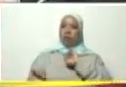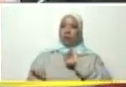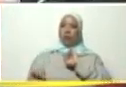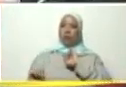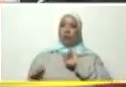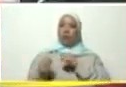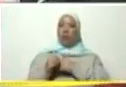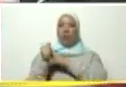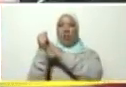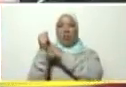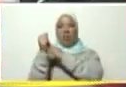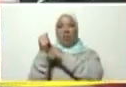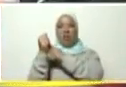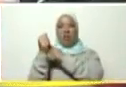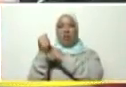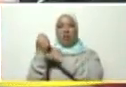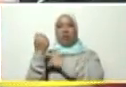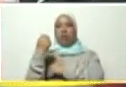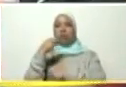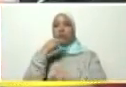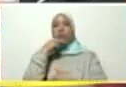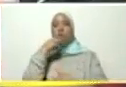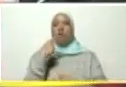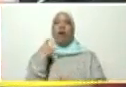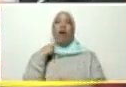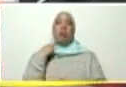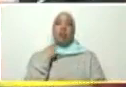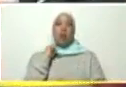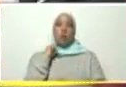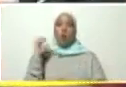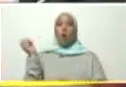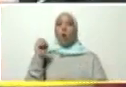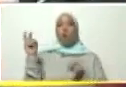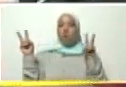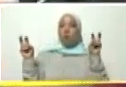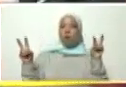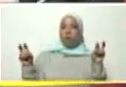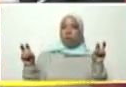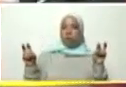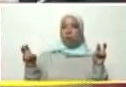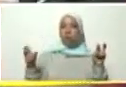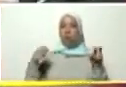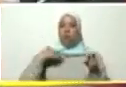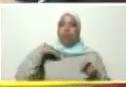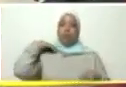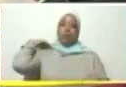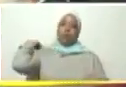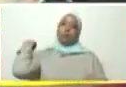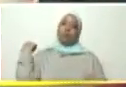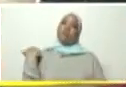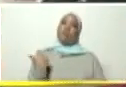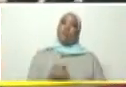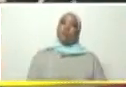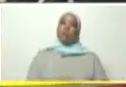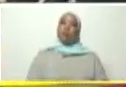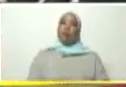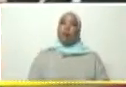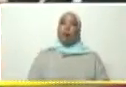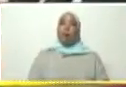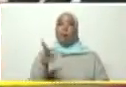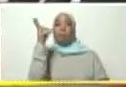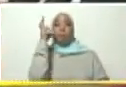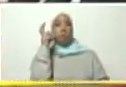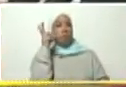élite viejas o nuevas está en contra de el caudillismo está en contra de que no lo tomen en cuenta que no lo